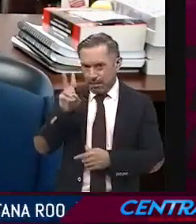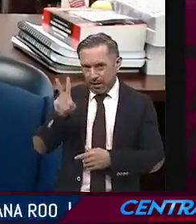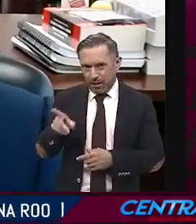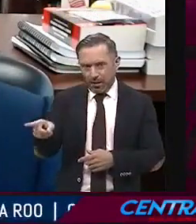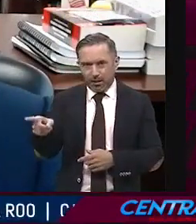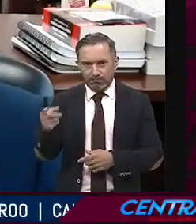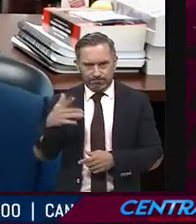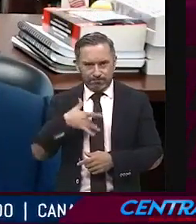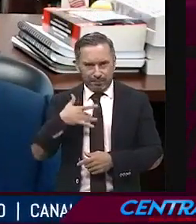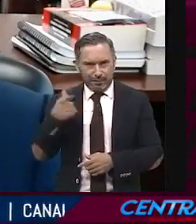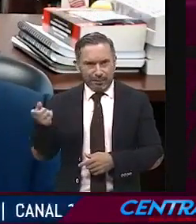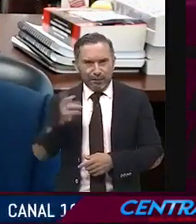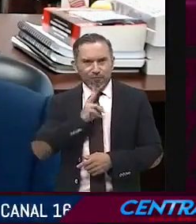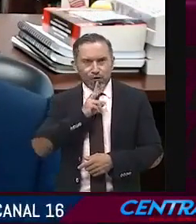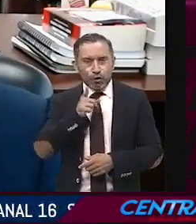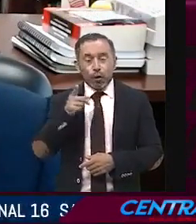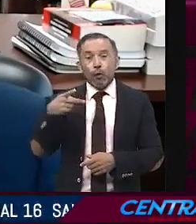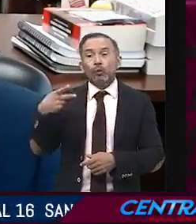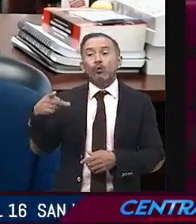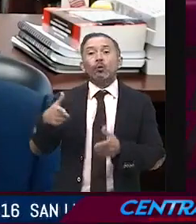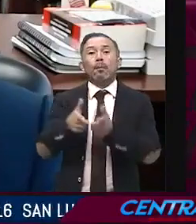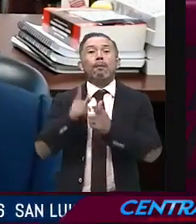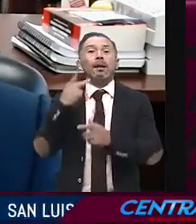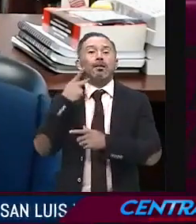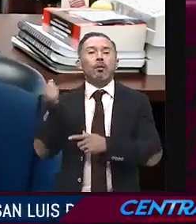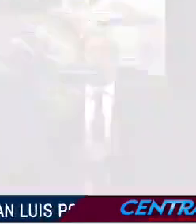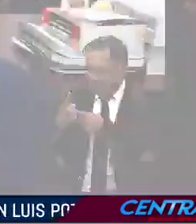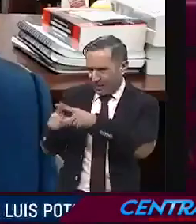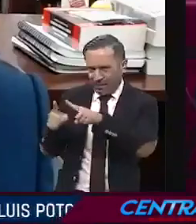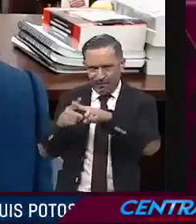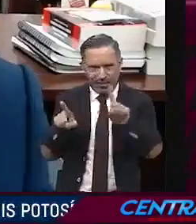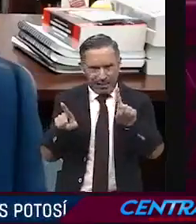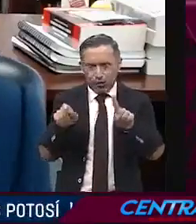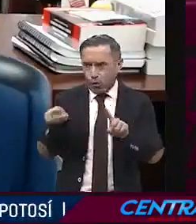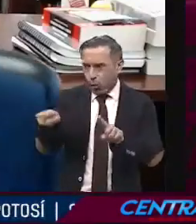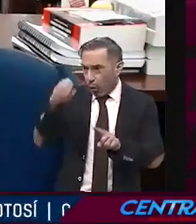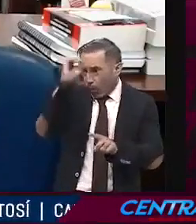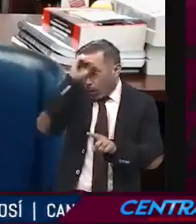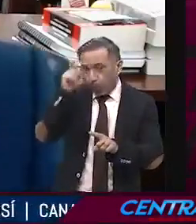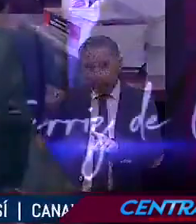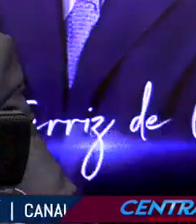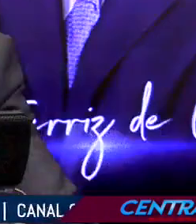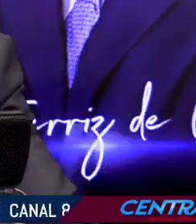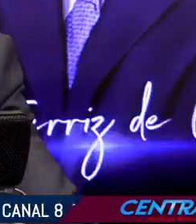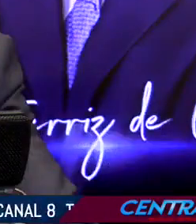franqueza, del presidente de su partido. Creo que es desproporcionado. Todo mundo quiere que la consulta salga bien.